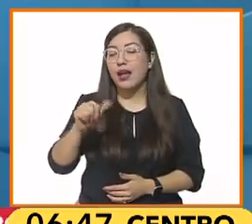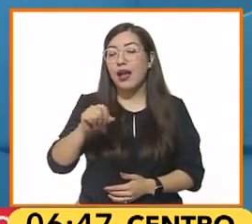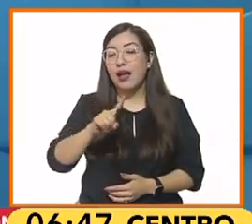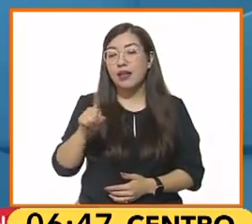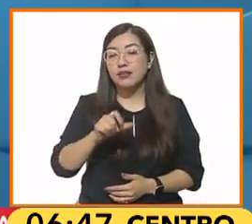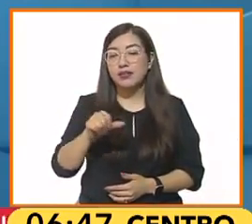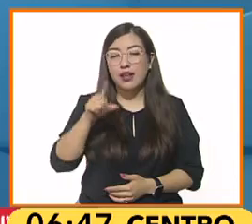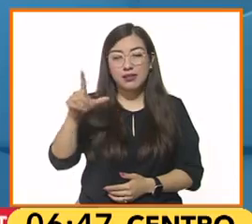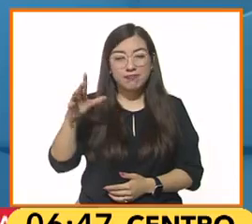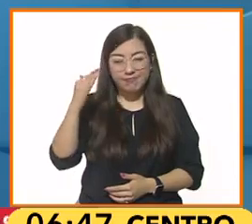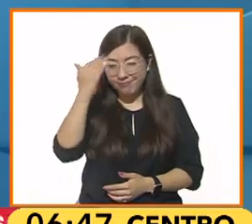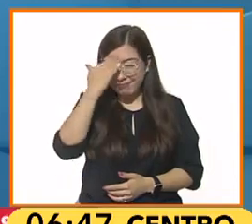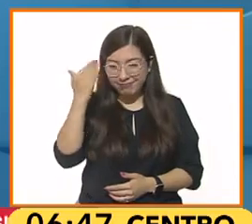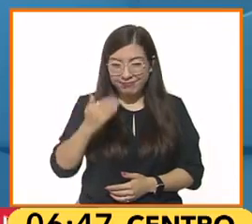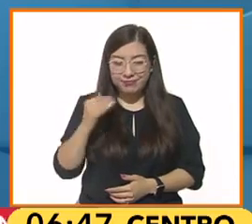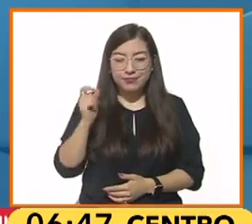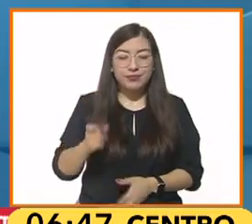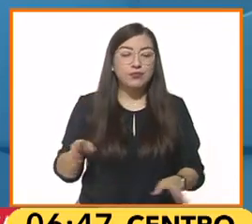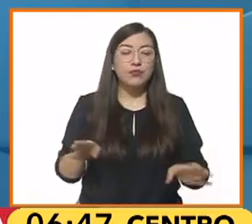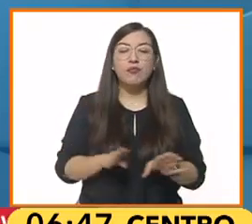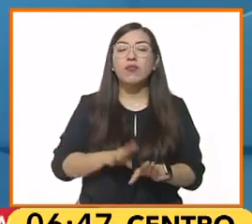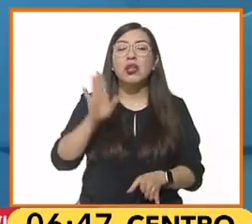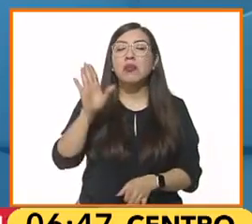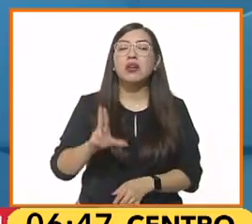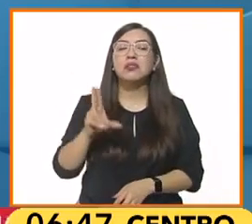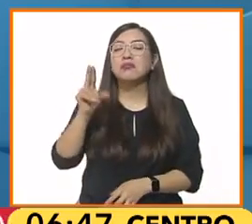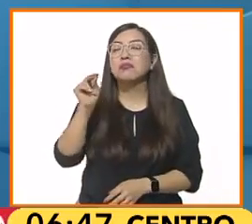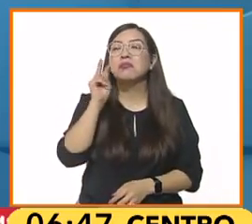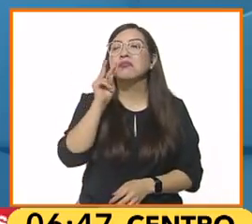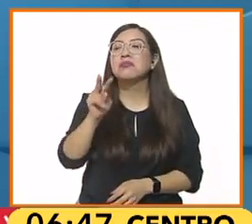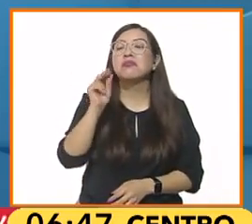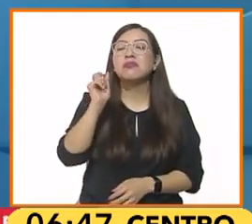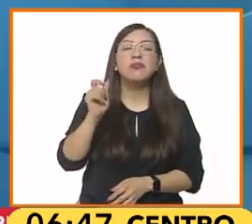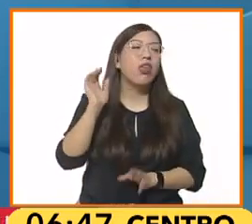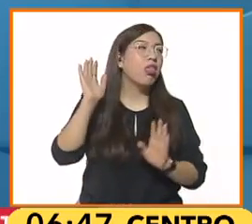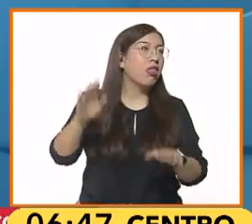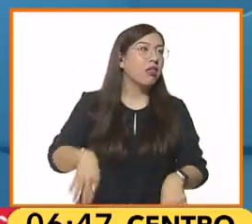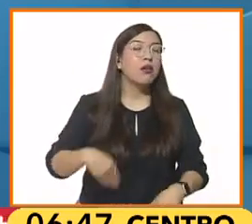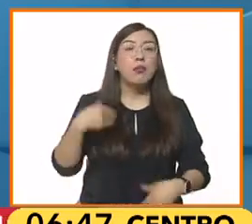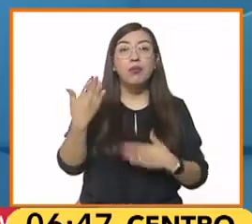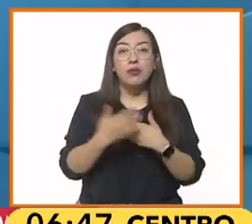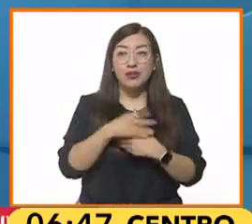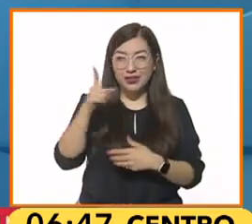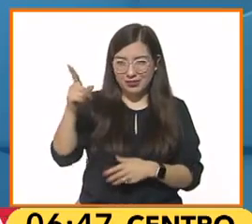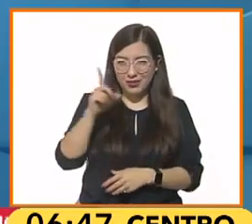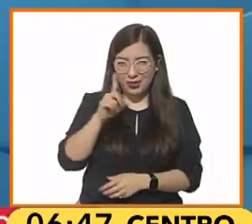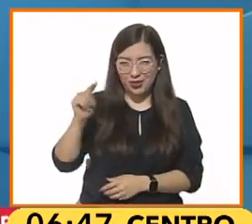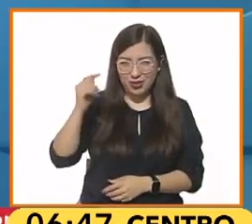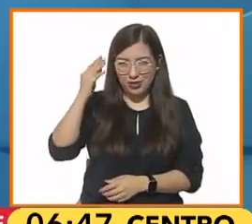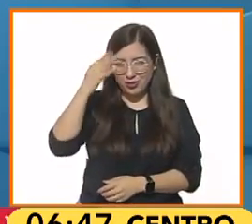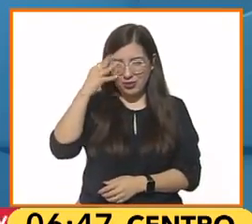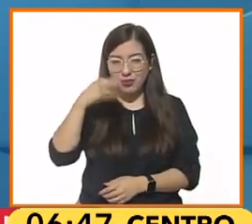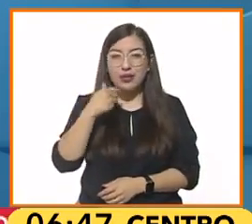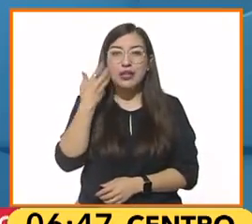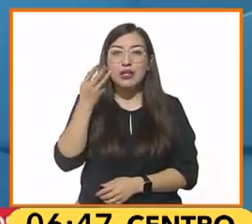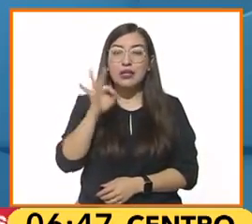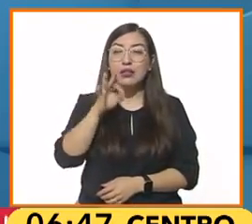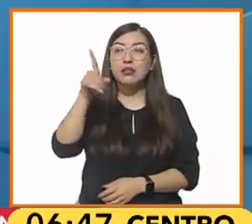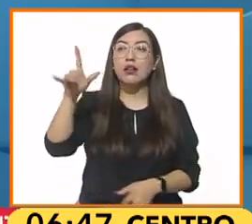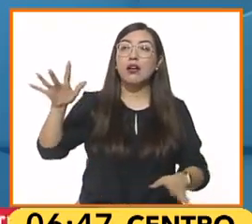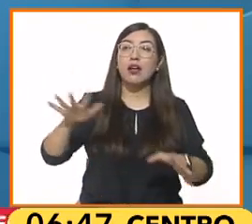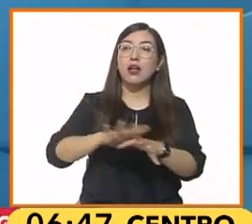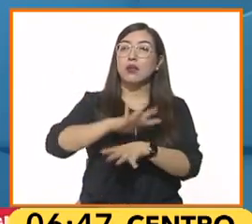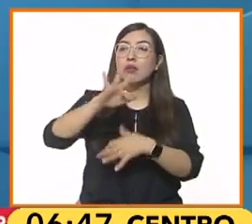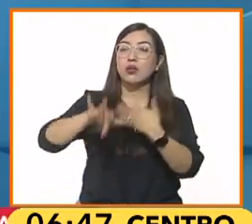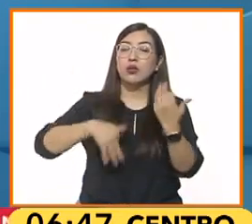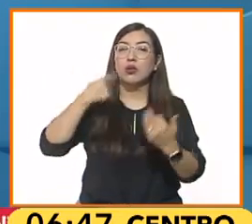postura de no mirar lo que está ocurriendo, incluso querer convertirlo en un destino turístico. Muy claras las posturas de Donald Trump y muy